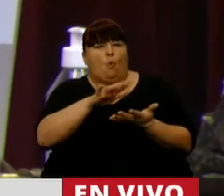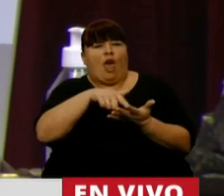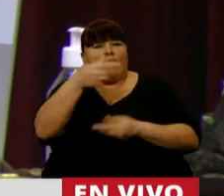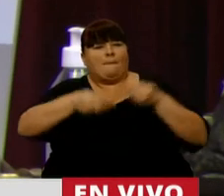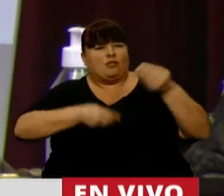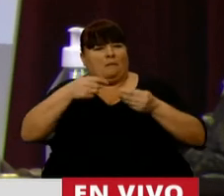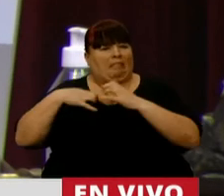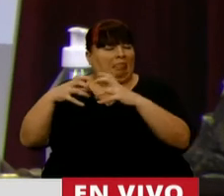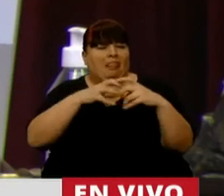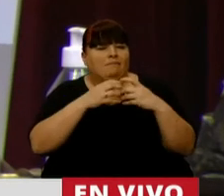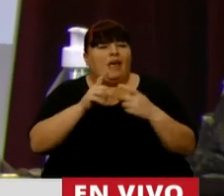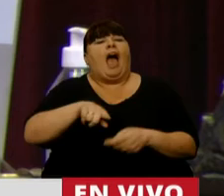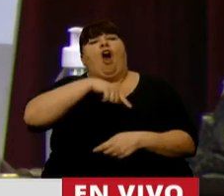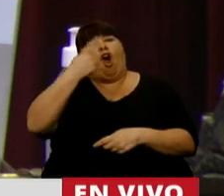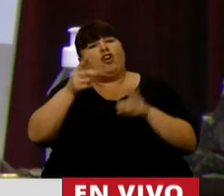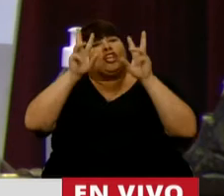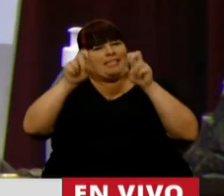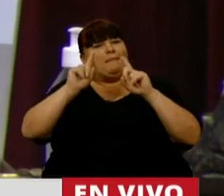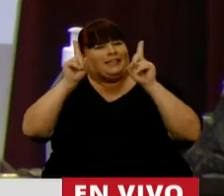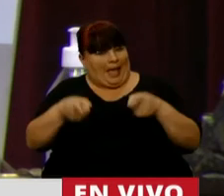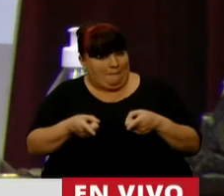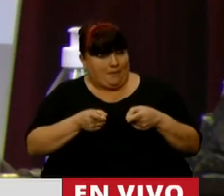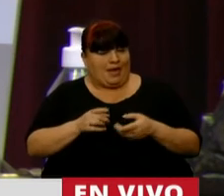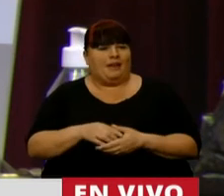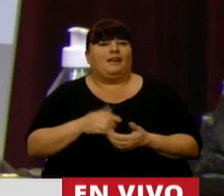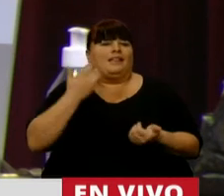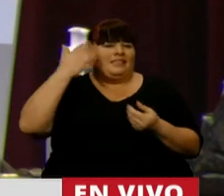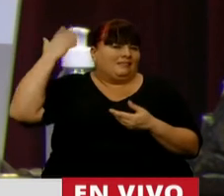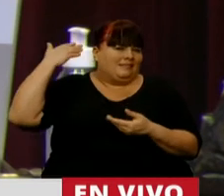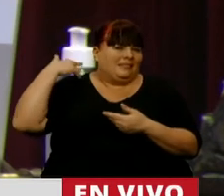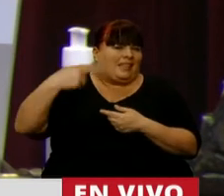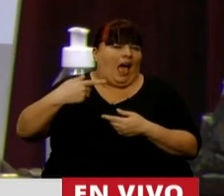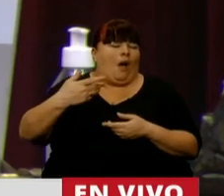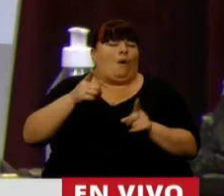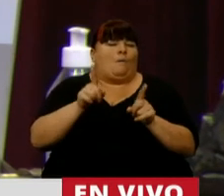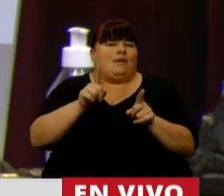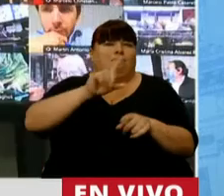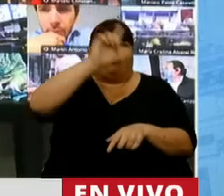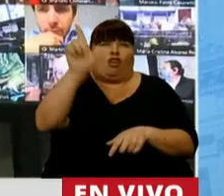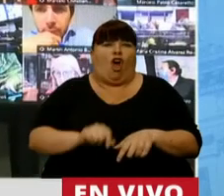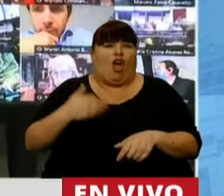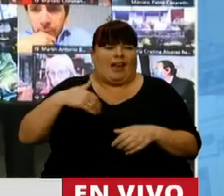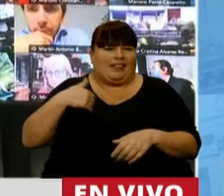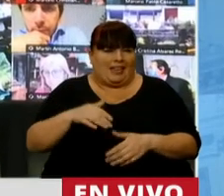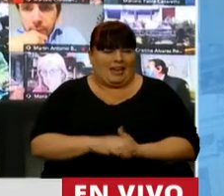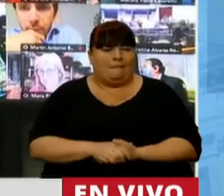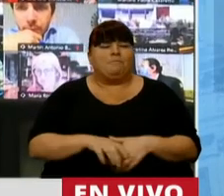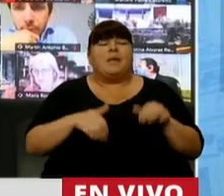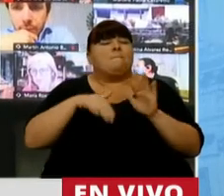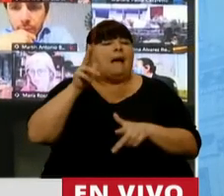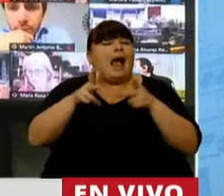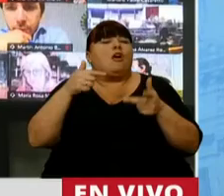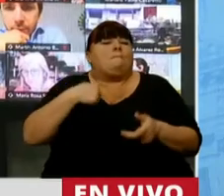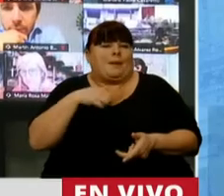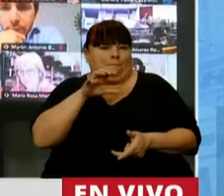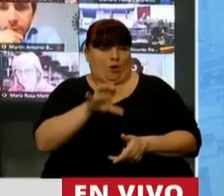del presupuesto, son otras cuestiones anexas que se vienen dando a lo largo y a lo ancho de nuestro país, y especialmente tengo que